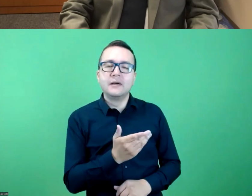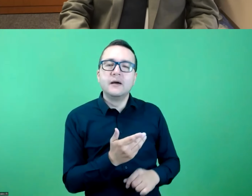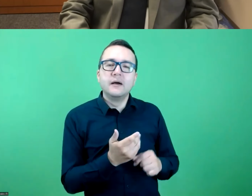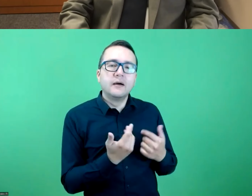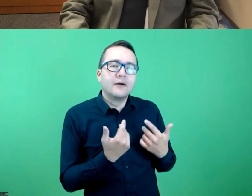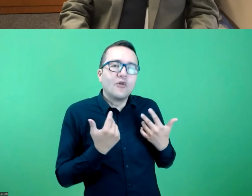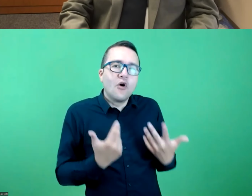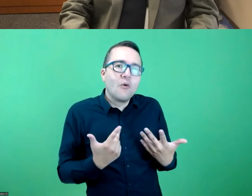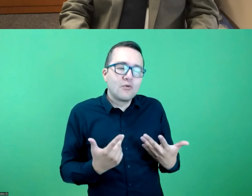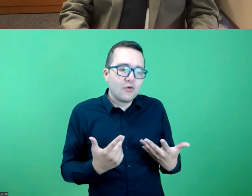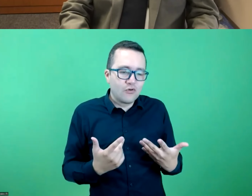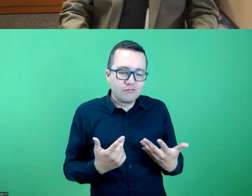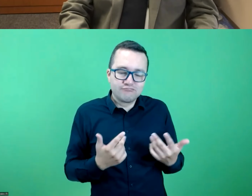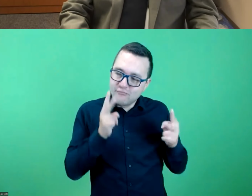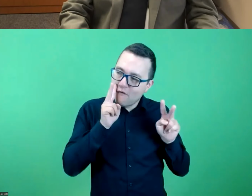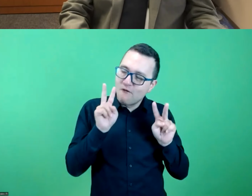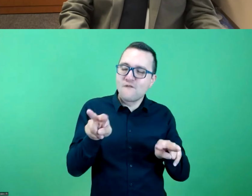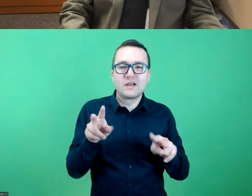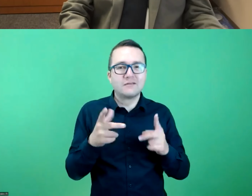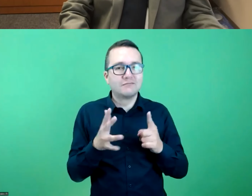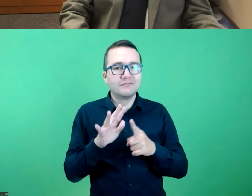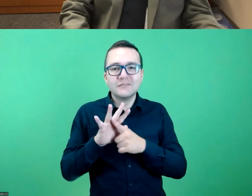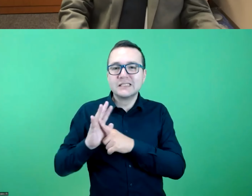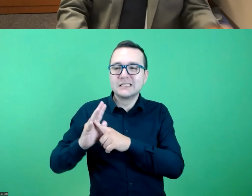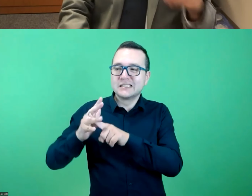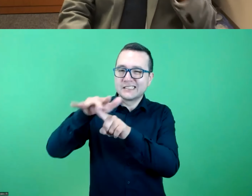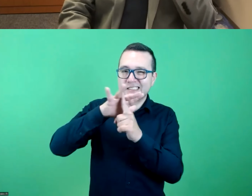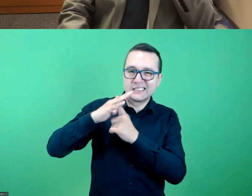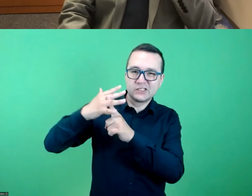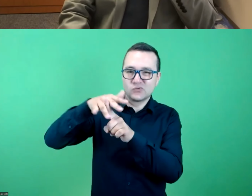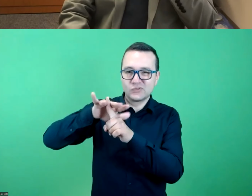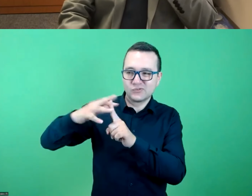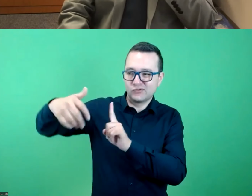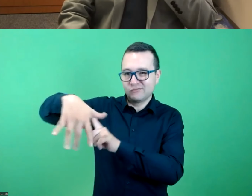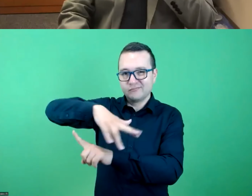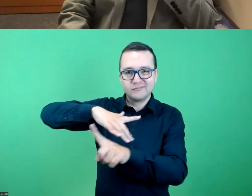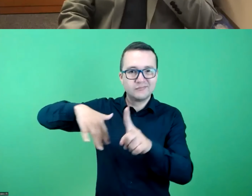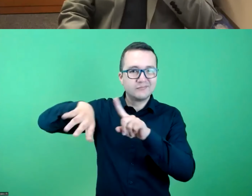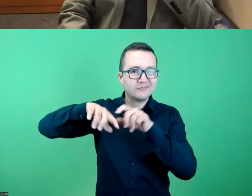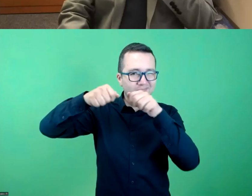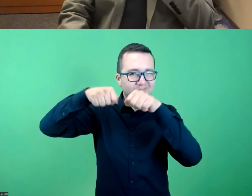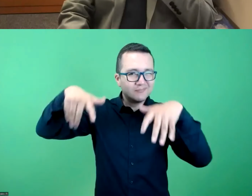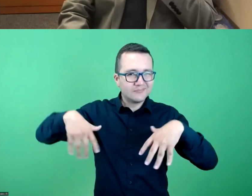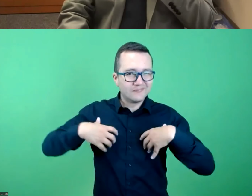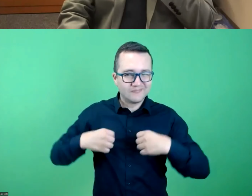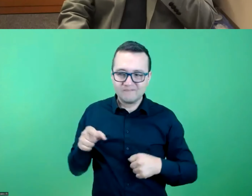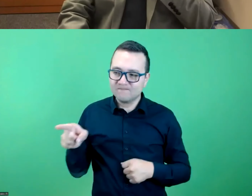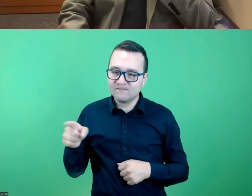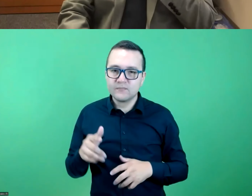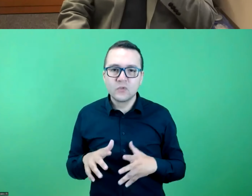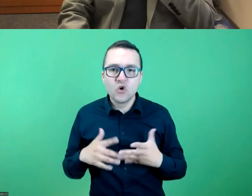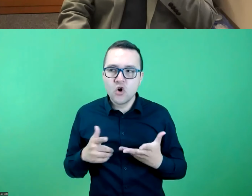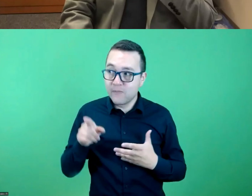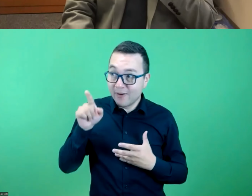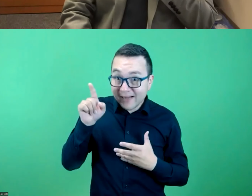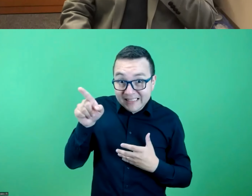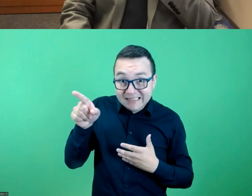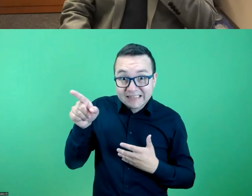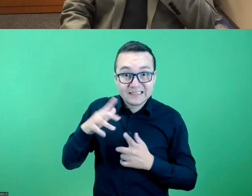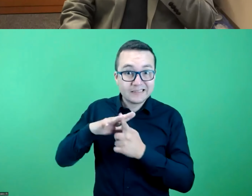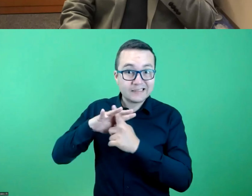están ocurriendo? ¿Cómo se incorpora o se incorporaría como aprendizaje, estas experiencias en